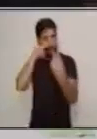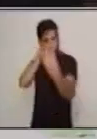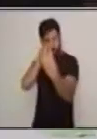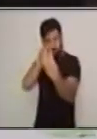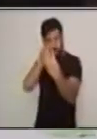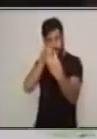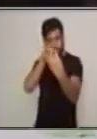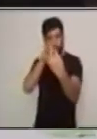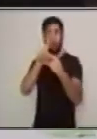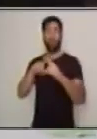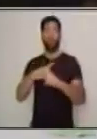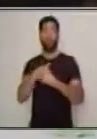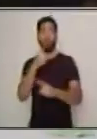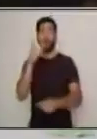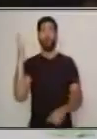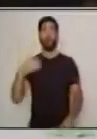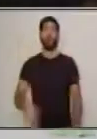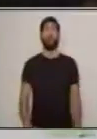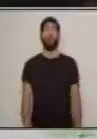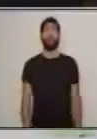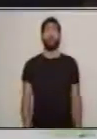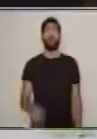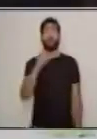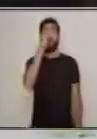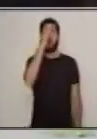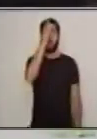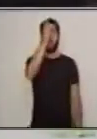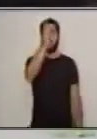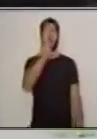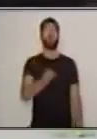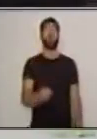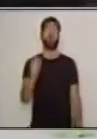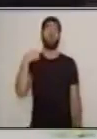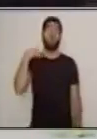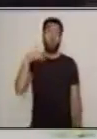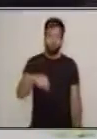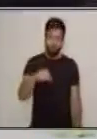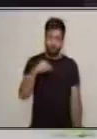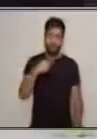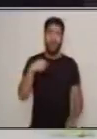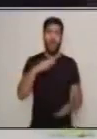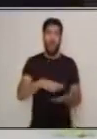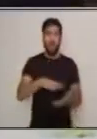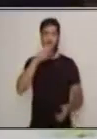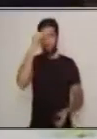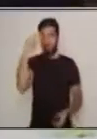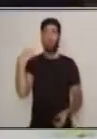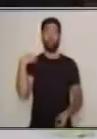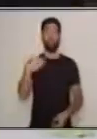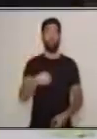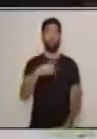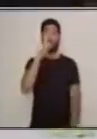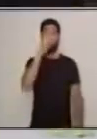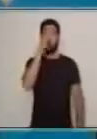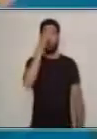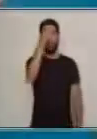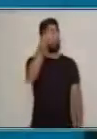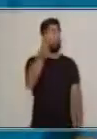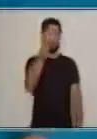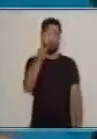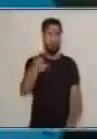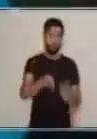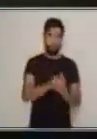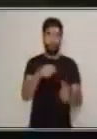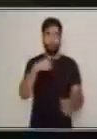te paras así y solo miras un punto. En este grado vamos a aprender por lo menos a tener un contacto